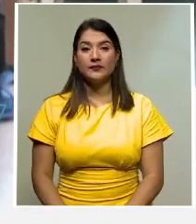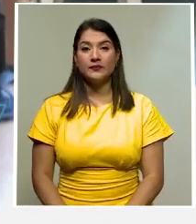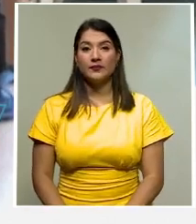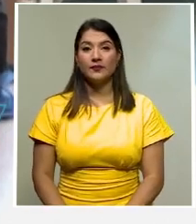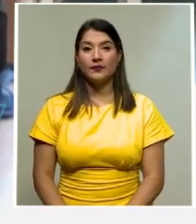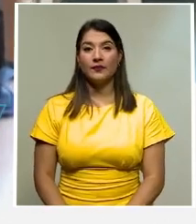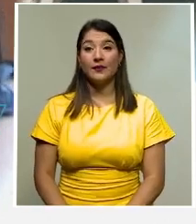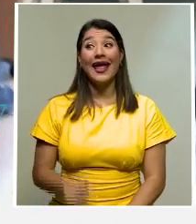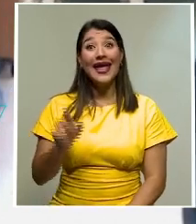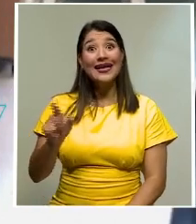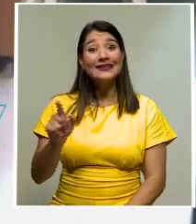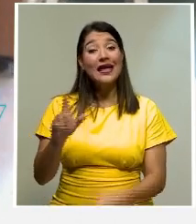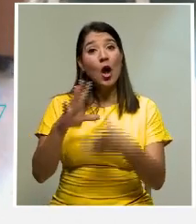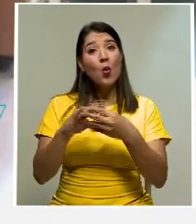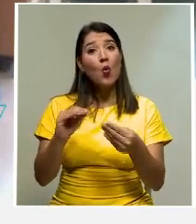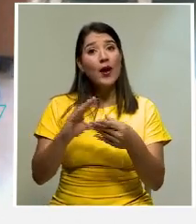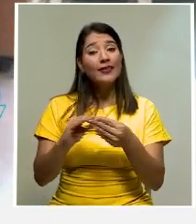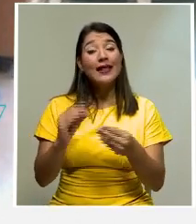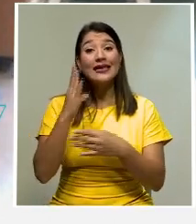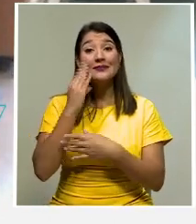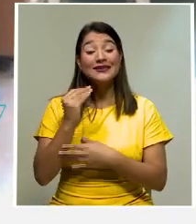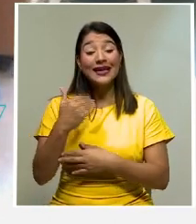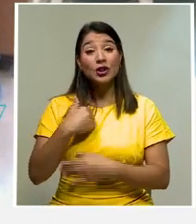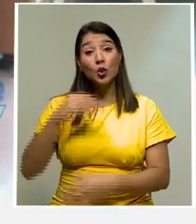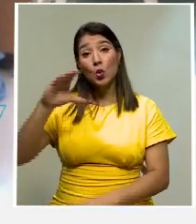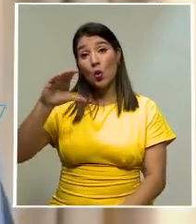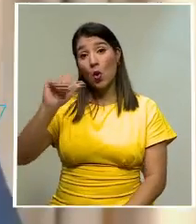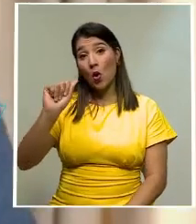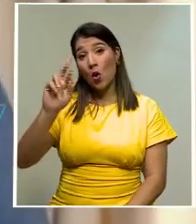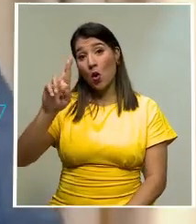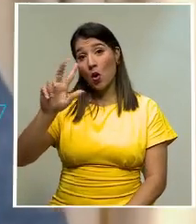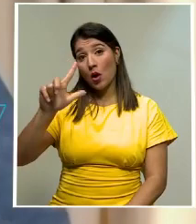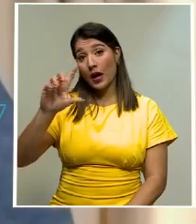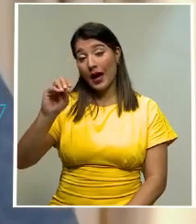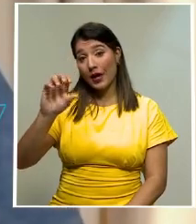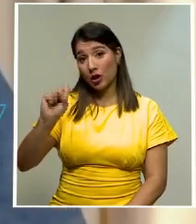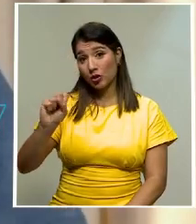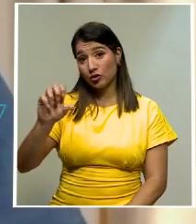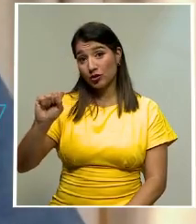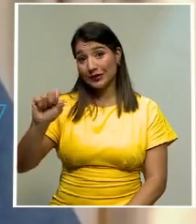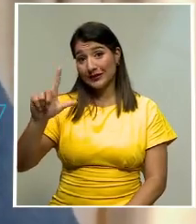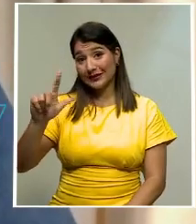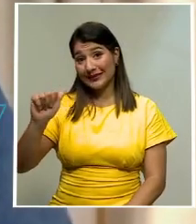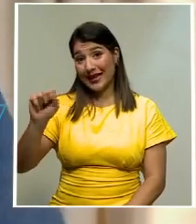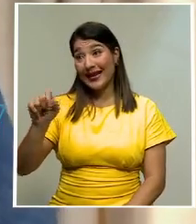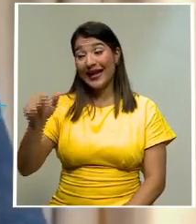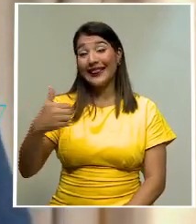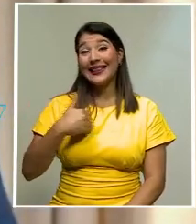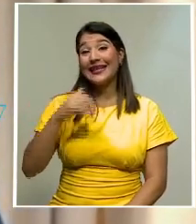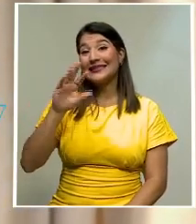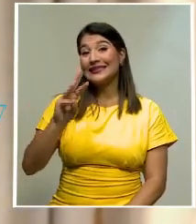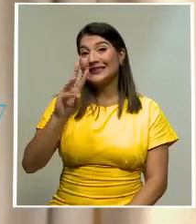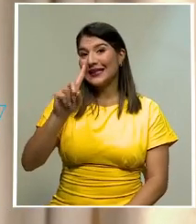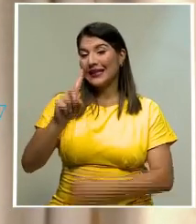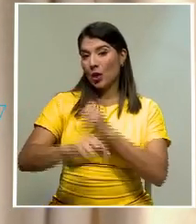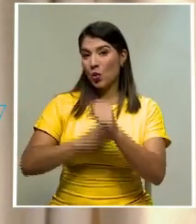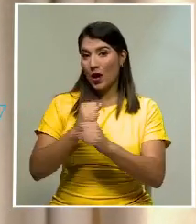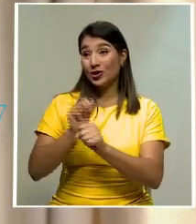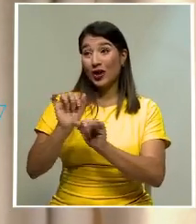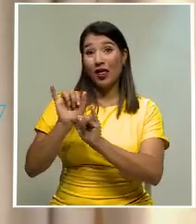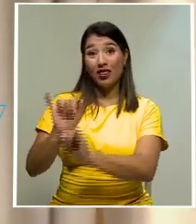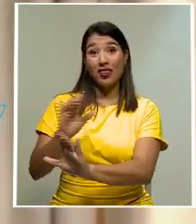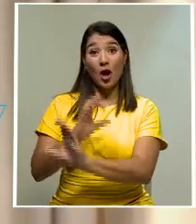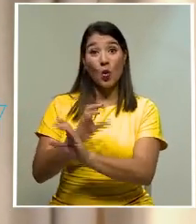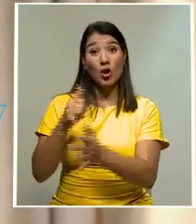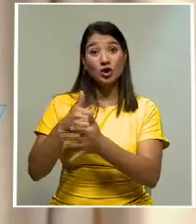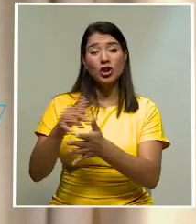Este es parte del testimonio que dio Carlos Salas, un paciente de 61 años que estuvo internado en la unidad de cuidados intensivos del San Juan de